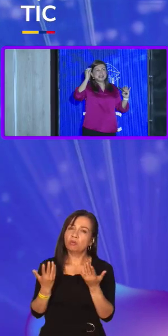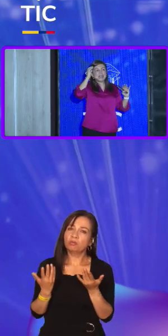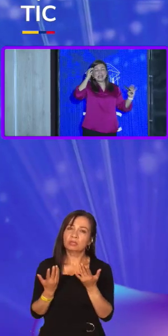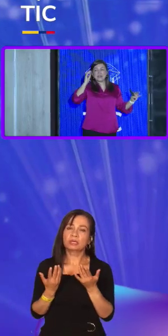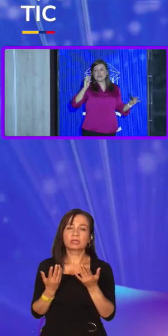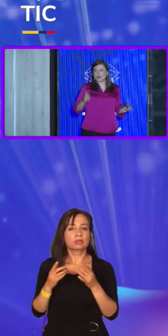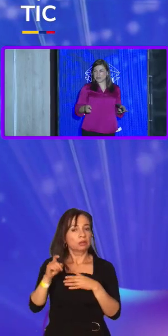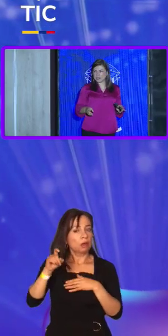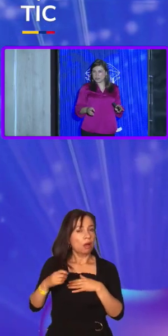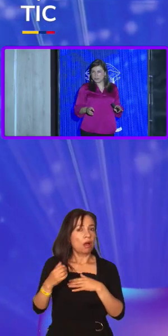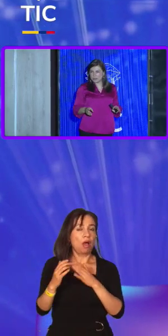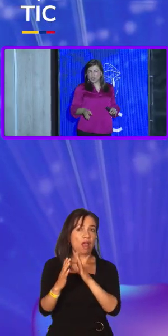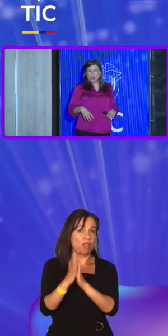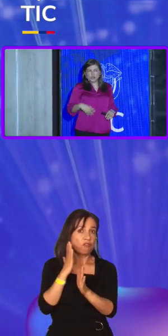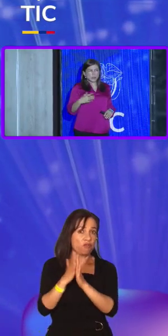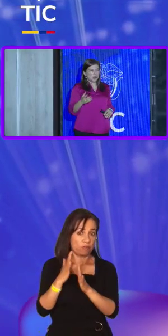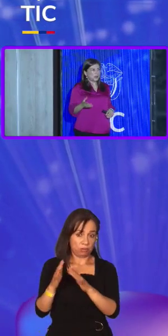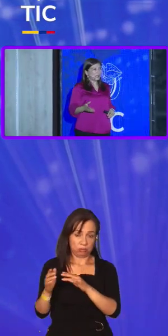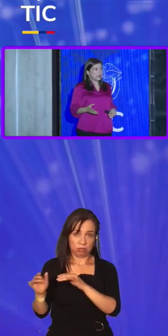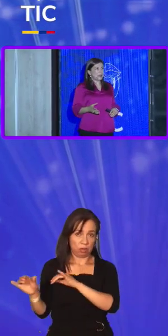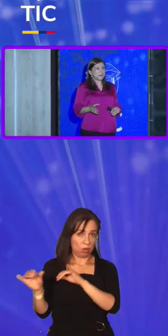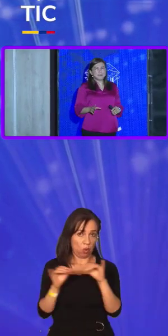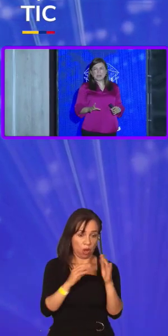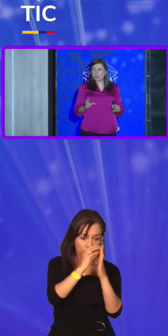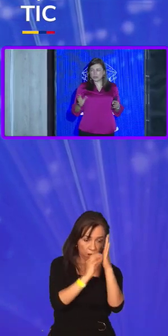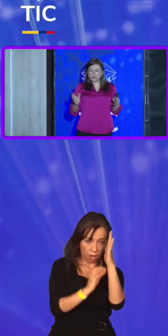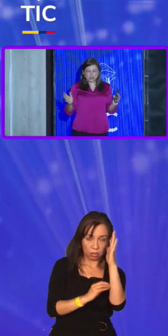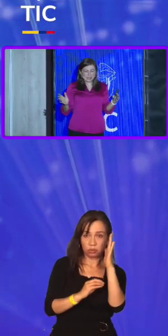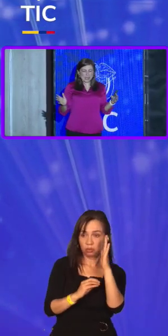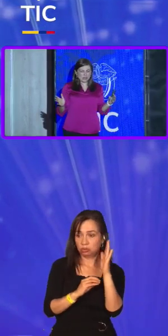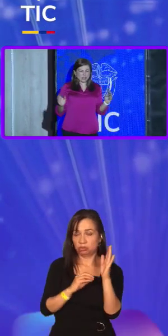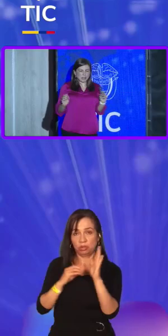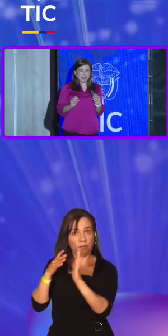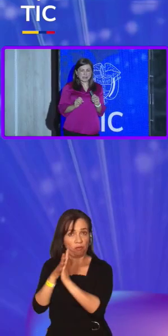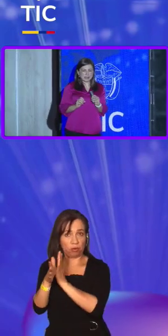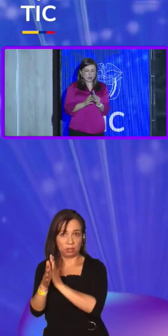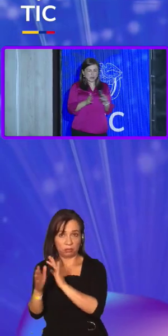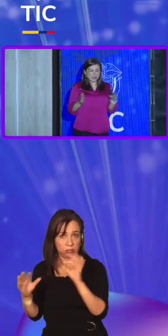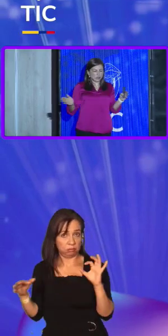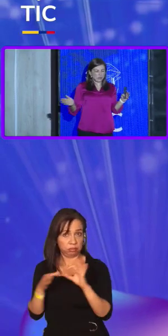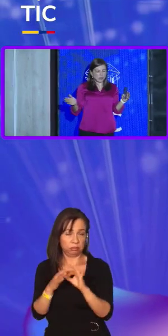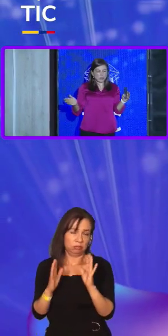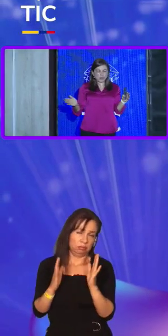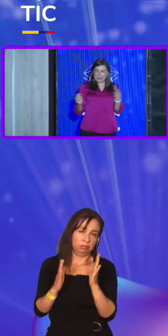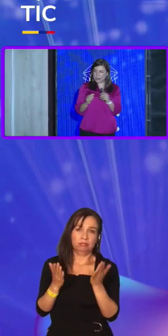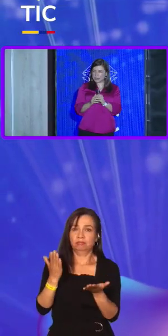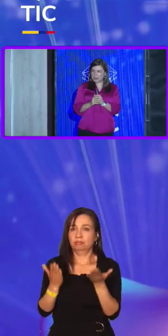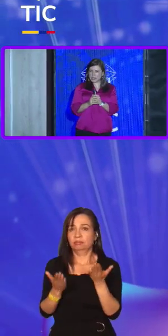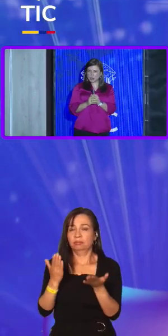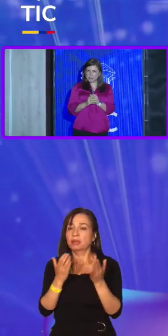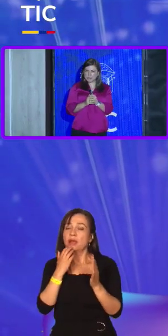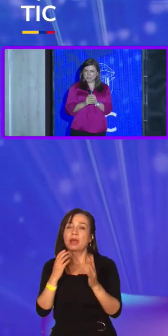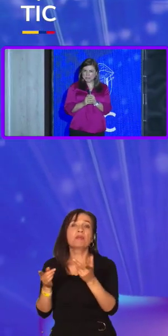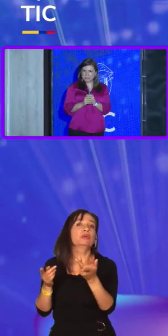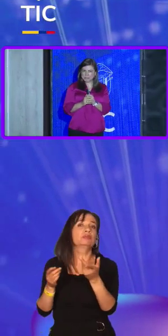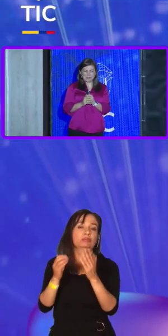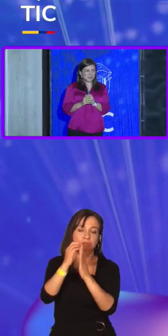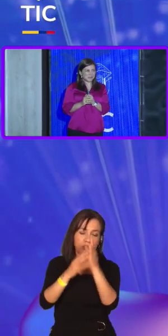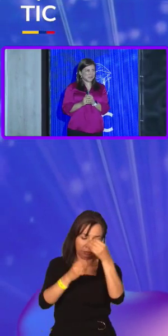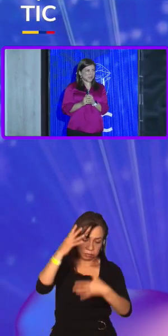no significa necesariamente tener información. Yo puedo tener muchos datos que me dicen que durante un tiempo nadie me